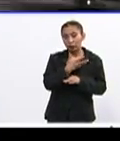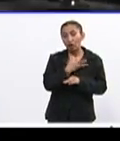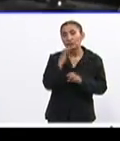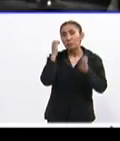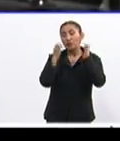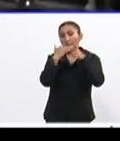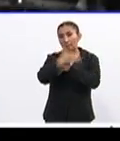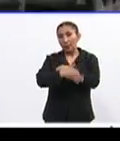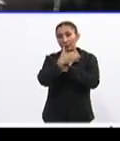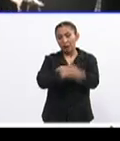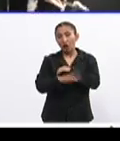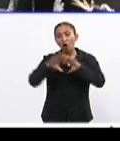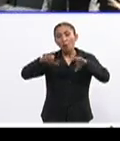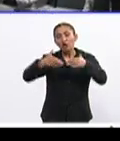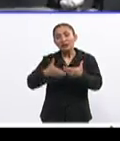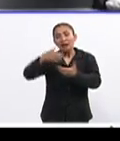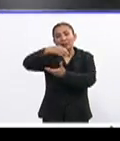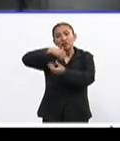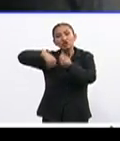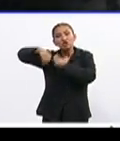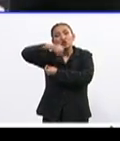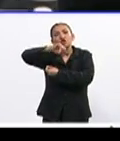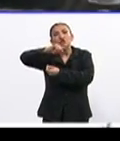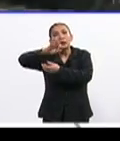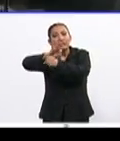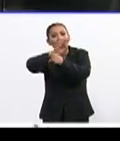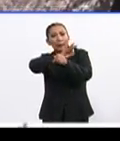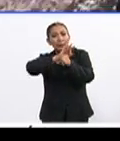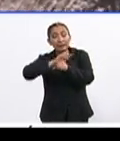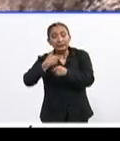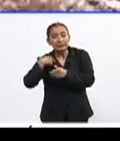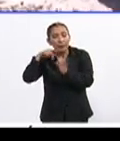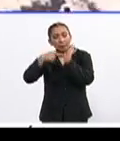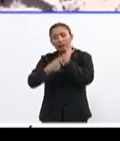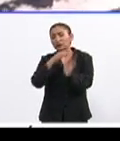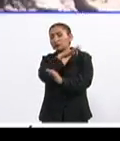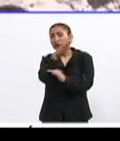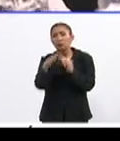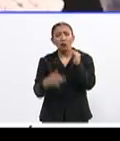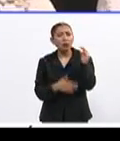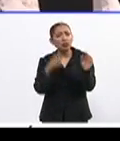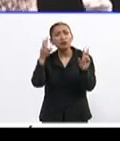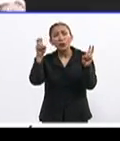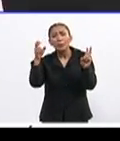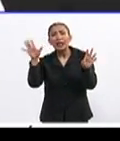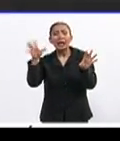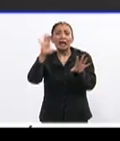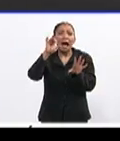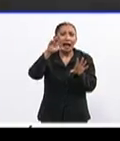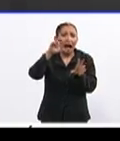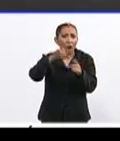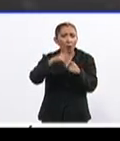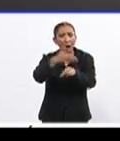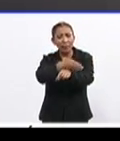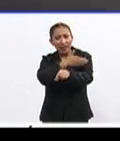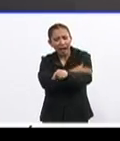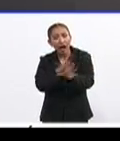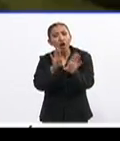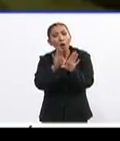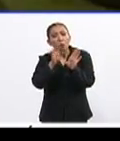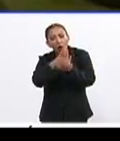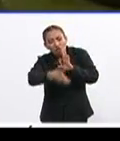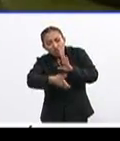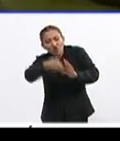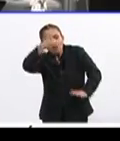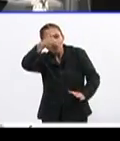la exposición temporal Comunidades Sustentables, donde se muestra todo sobre el cacao, sobre la madera, cómo es que se